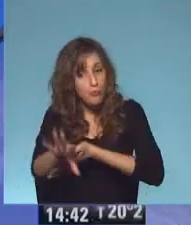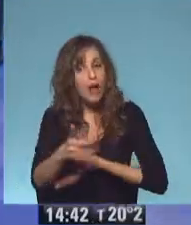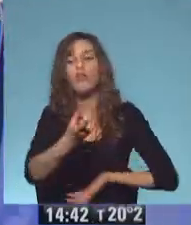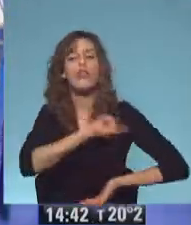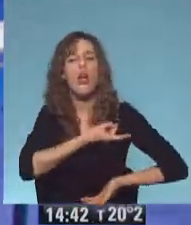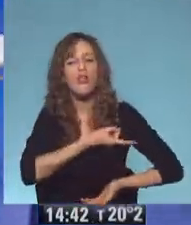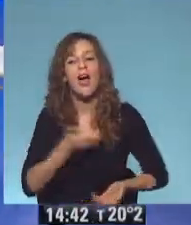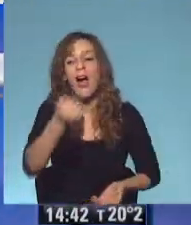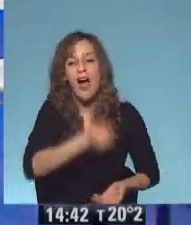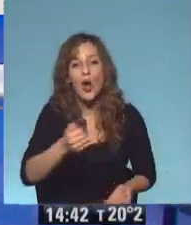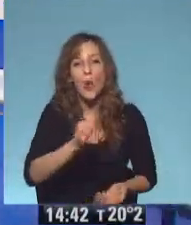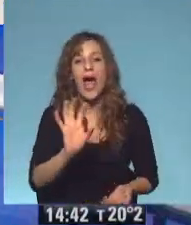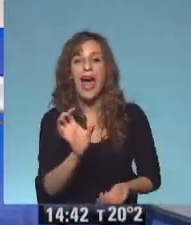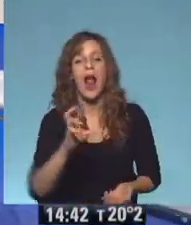llamar?